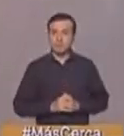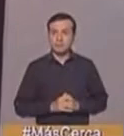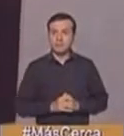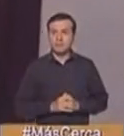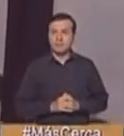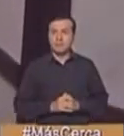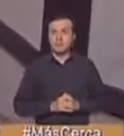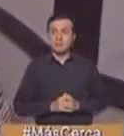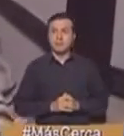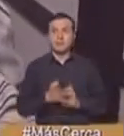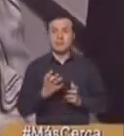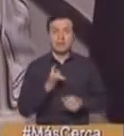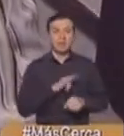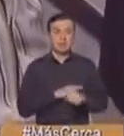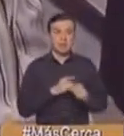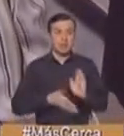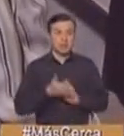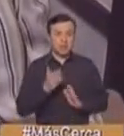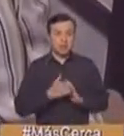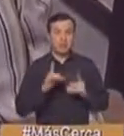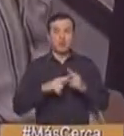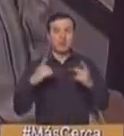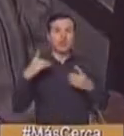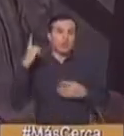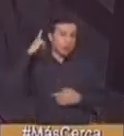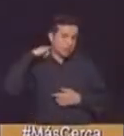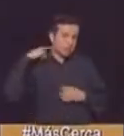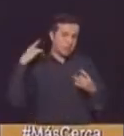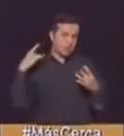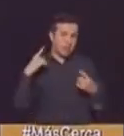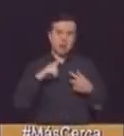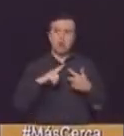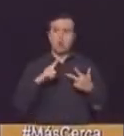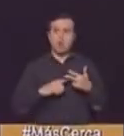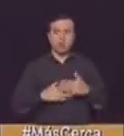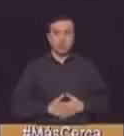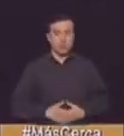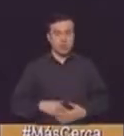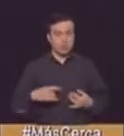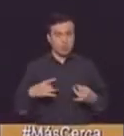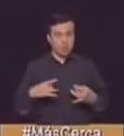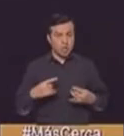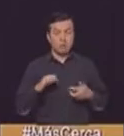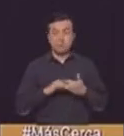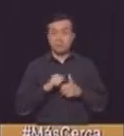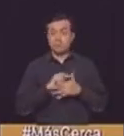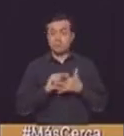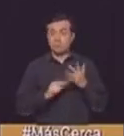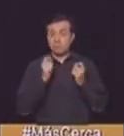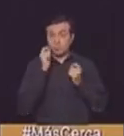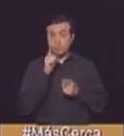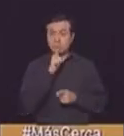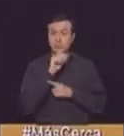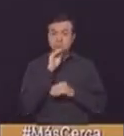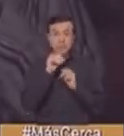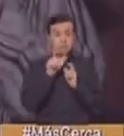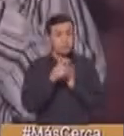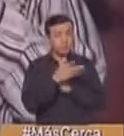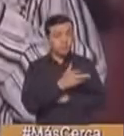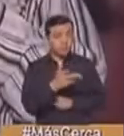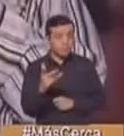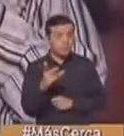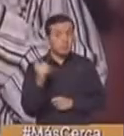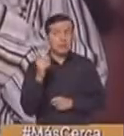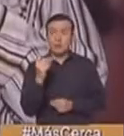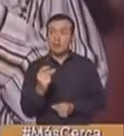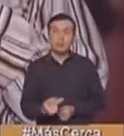Deseos constantes de acudir al baño, dolor en la espalda, así como en el vientre, son algunas de las alertas que se deben tomar en cuenta de